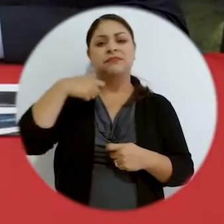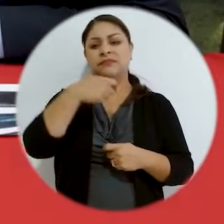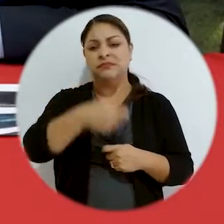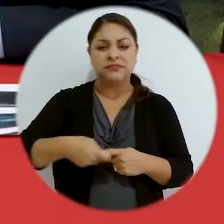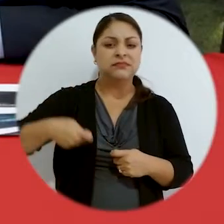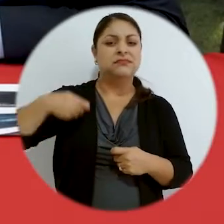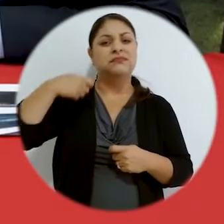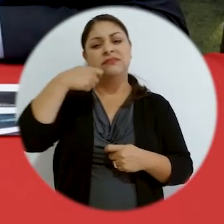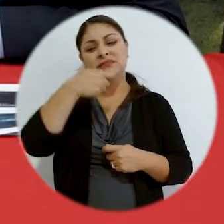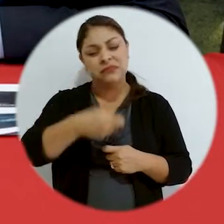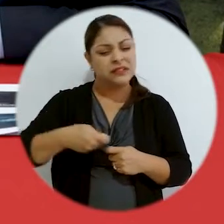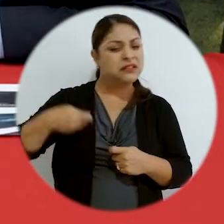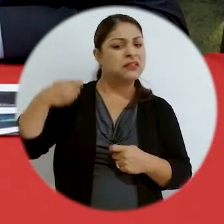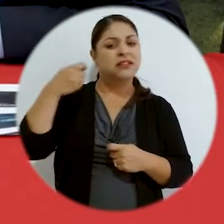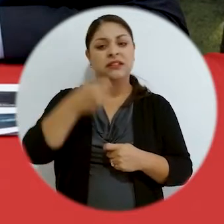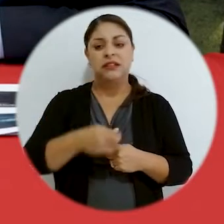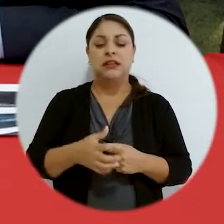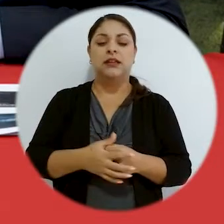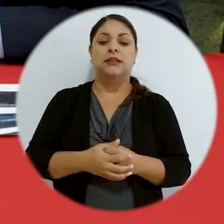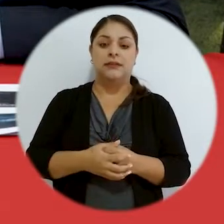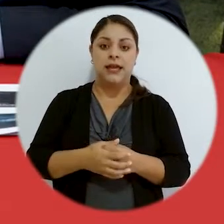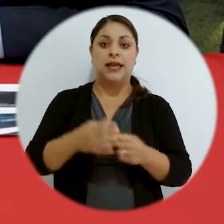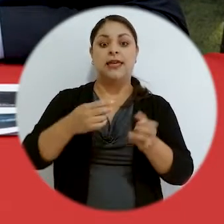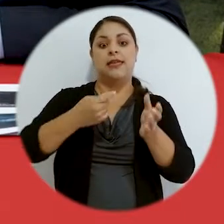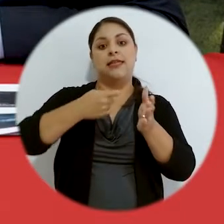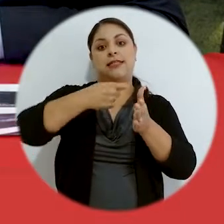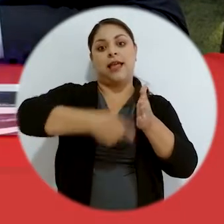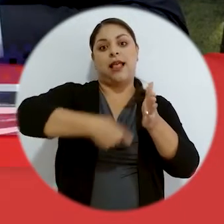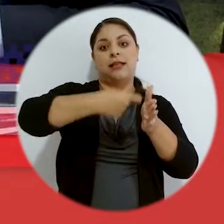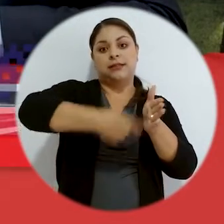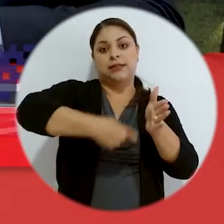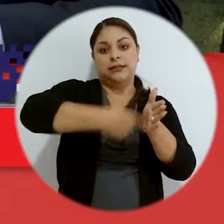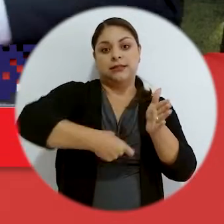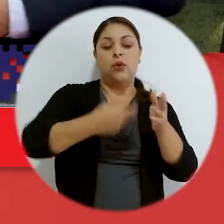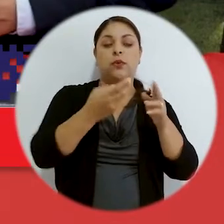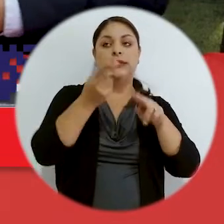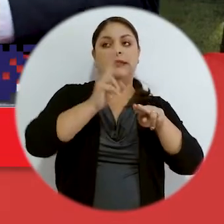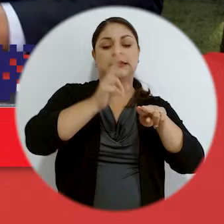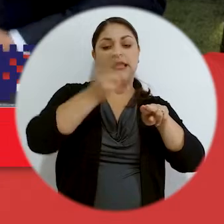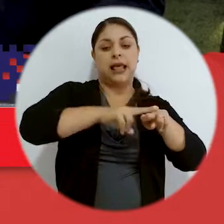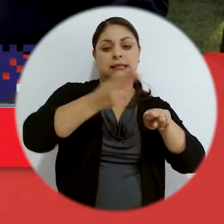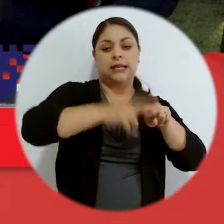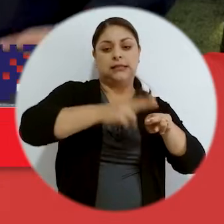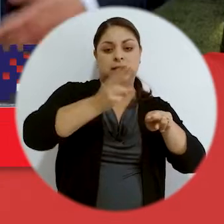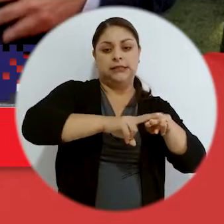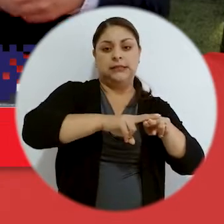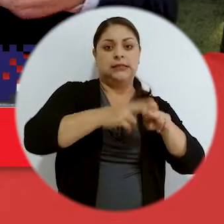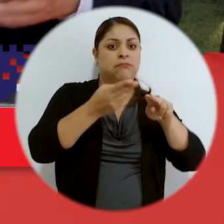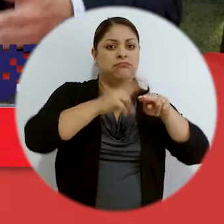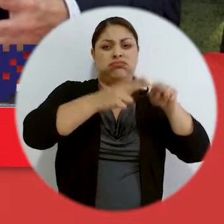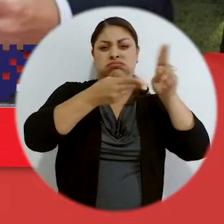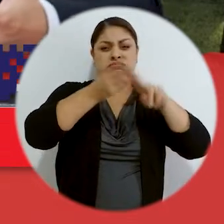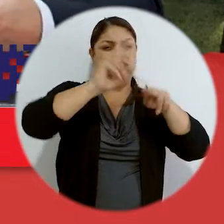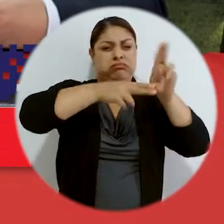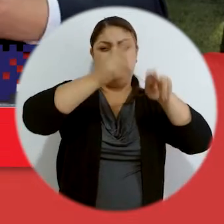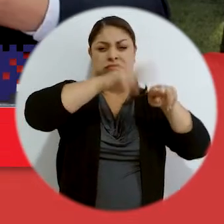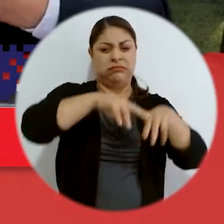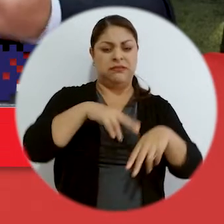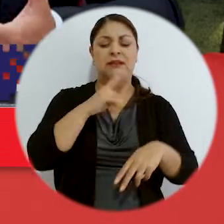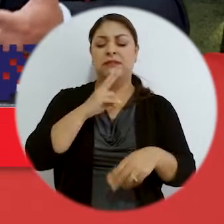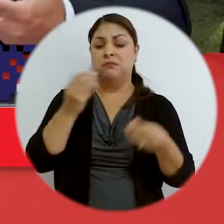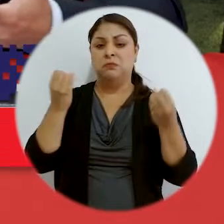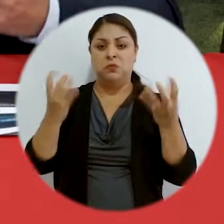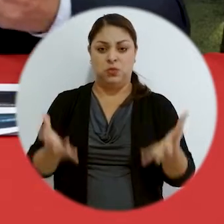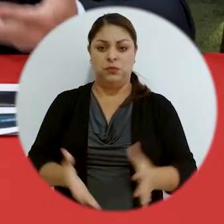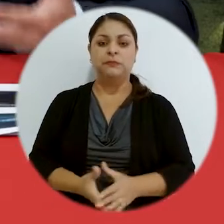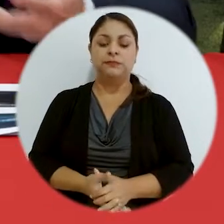ahí le mandan la motico cada 15 días a recoger los intereses. Ahí hay un aspecto importante ahora que menciona este tema de hipoteca. ¿Cuál es el